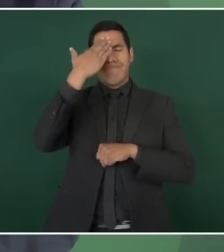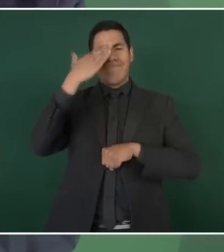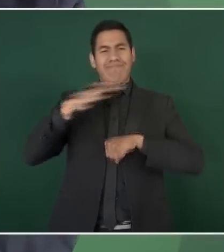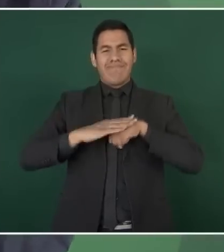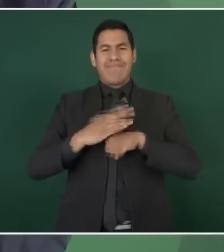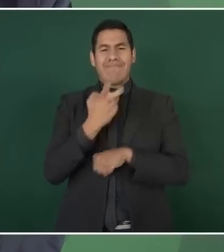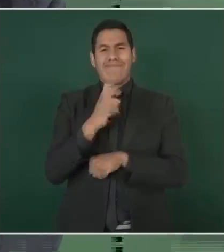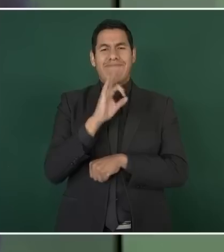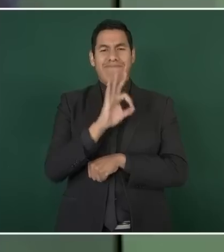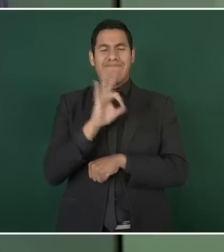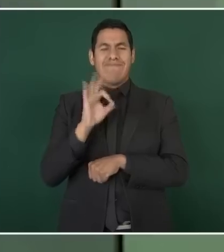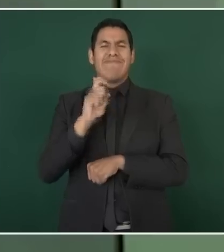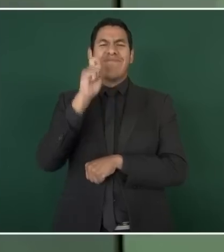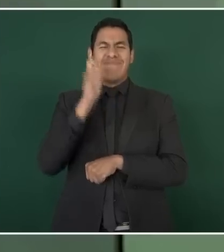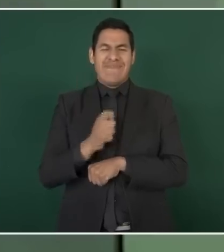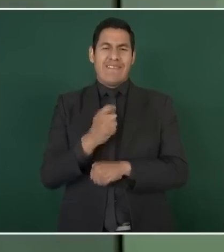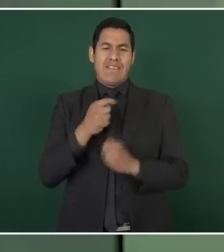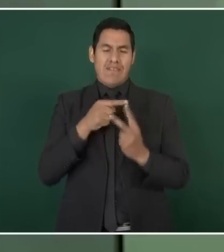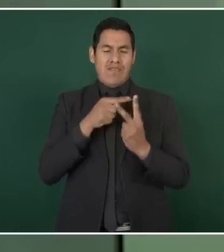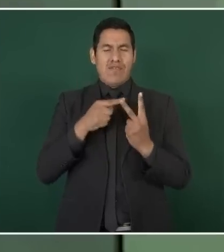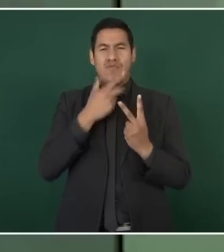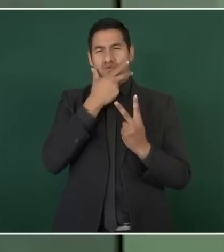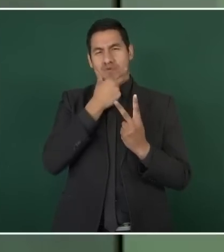recordando a Madero y a Pino Suárez